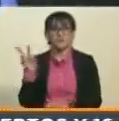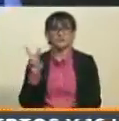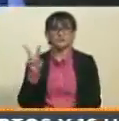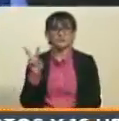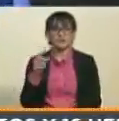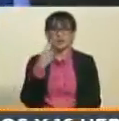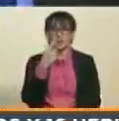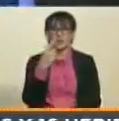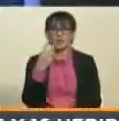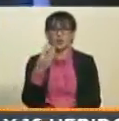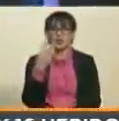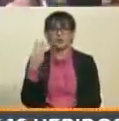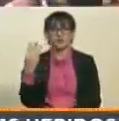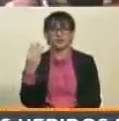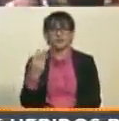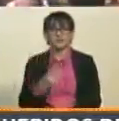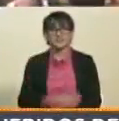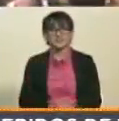dos, tres.